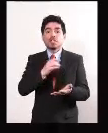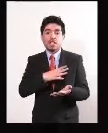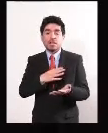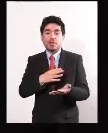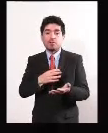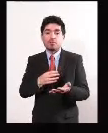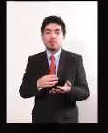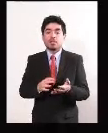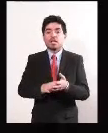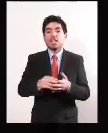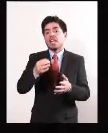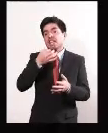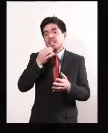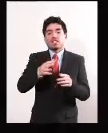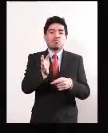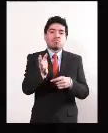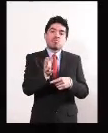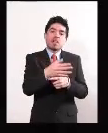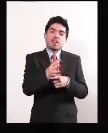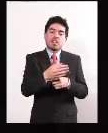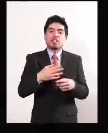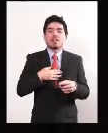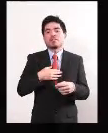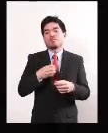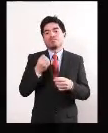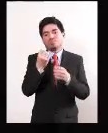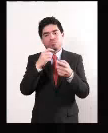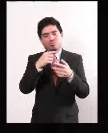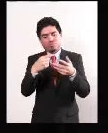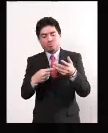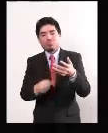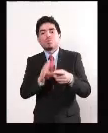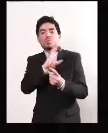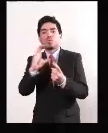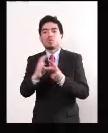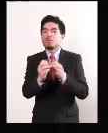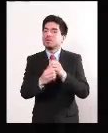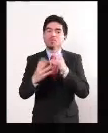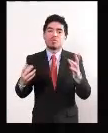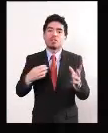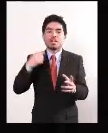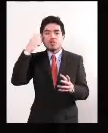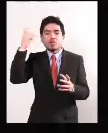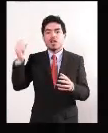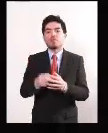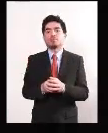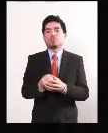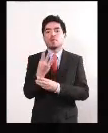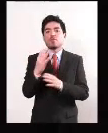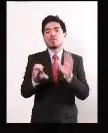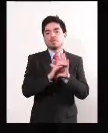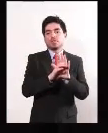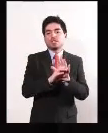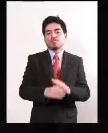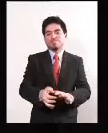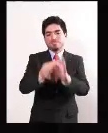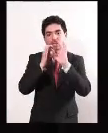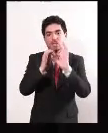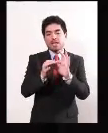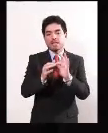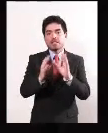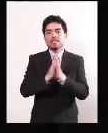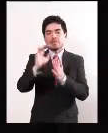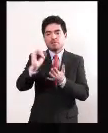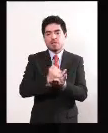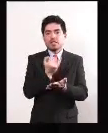que nos cobija en una bandera. Es multicultural, pluricultural, lo que nosotros soñamos en una nueva constitución. Muchas gracias, San